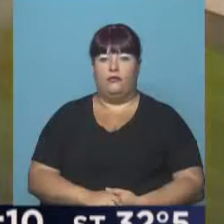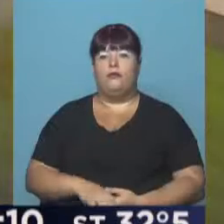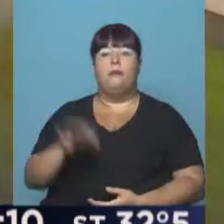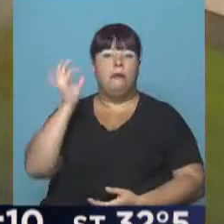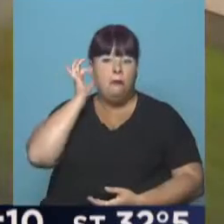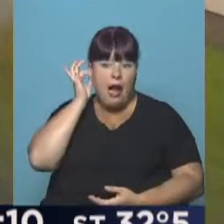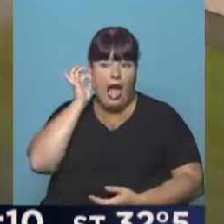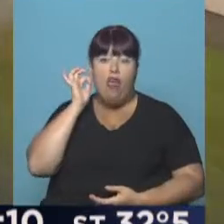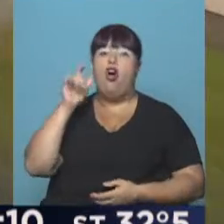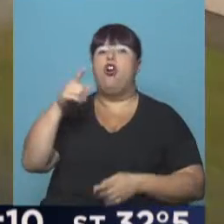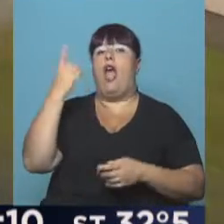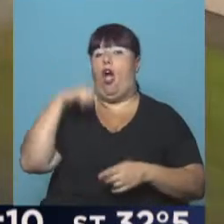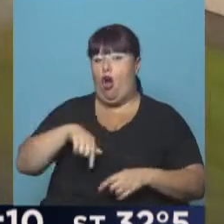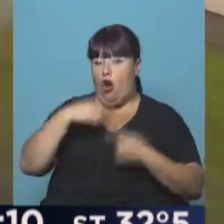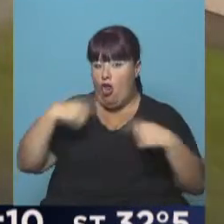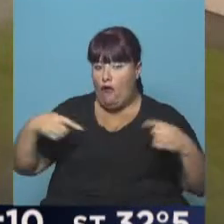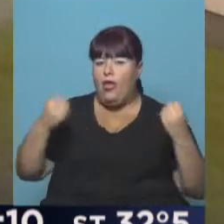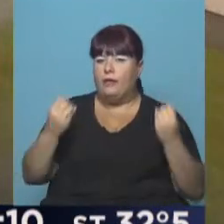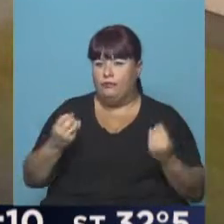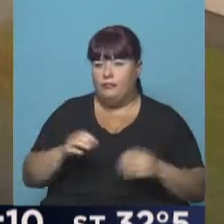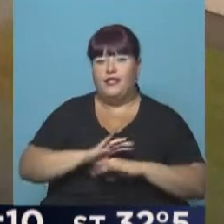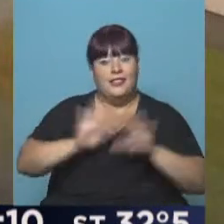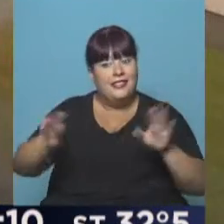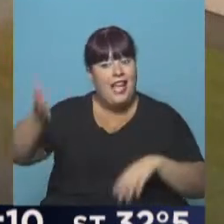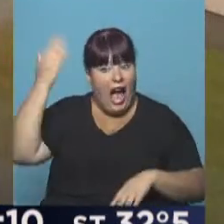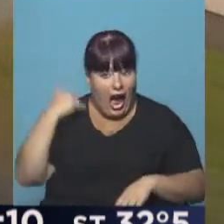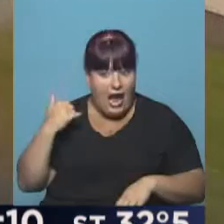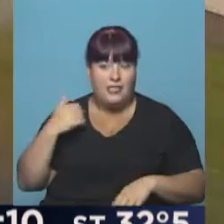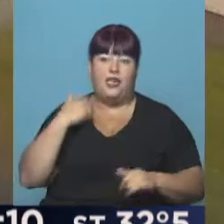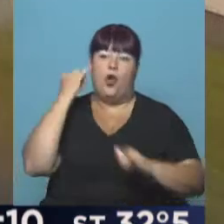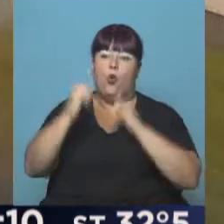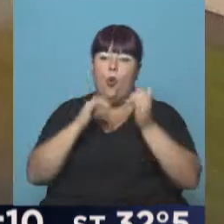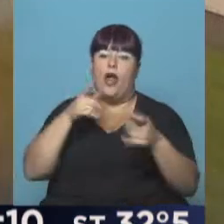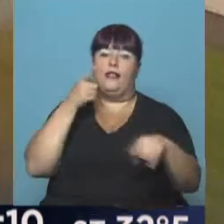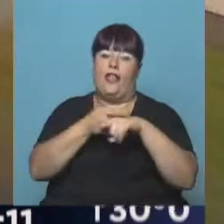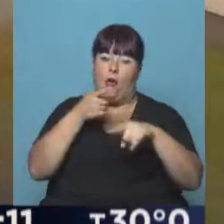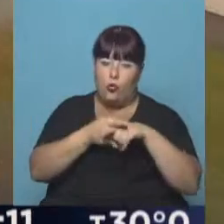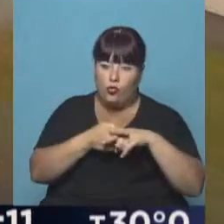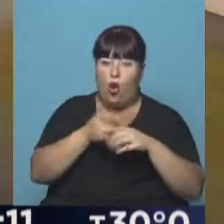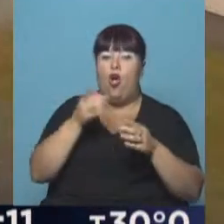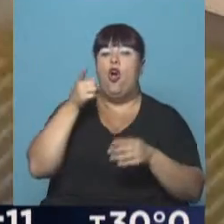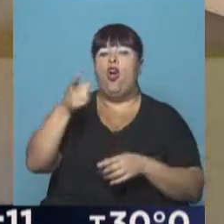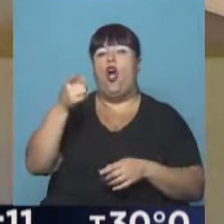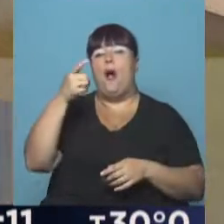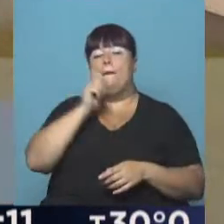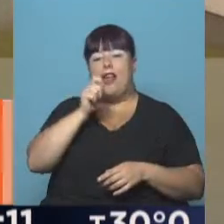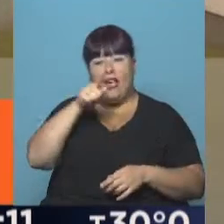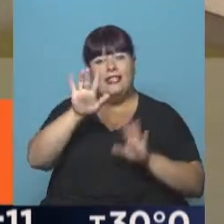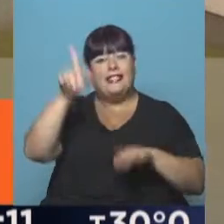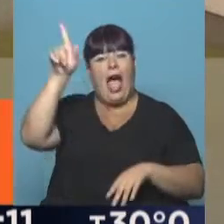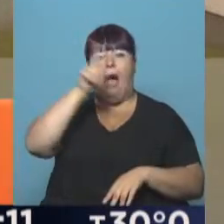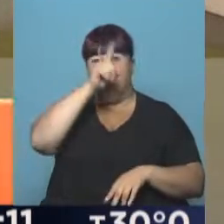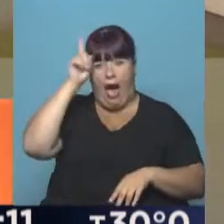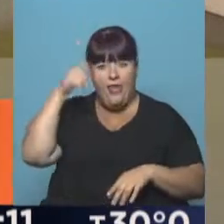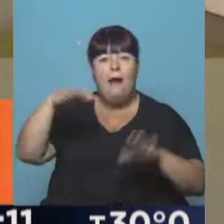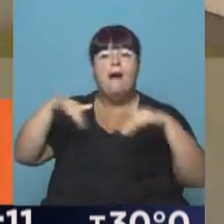Diego Armando Maradona fue noticia en esta jornada. Ya ayer teníamos que dar cuenta de una discusión que había tenido con un periodista. Él está en Madrid, va a